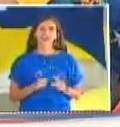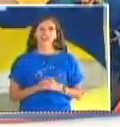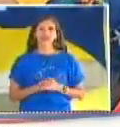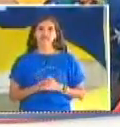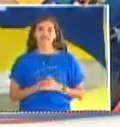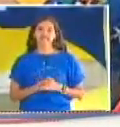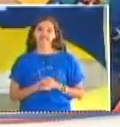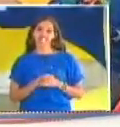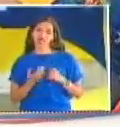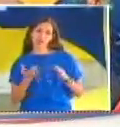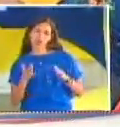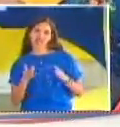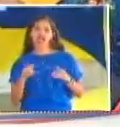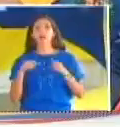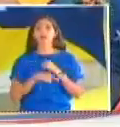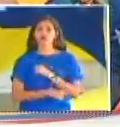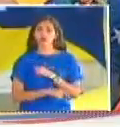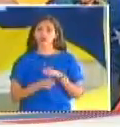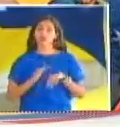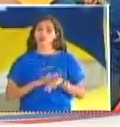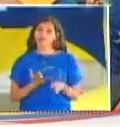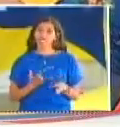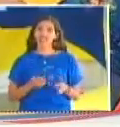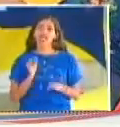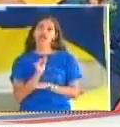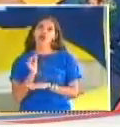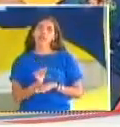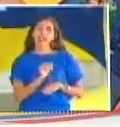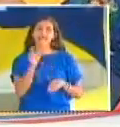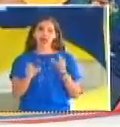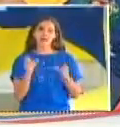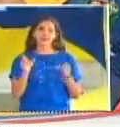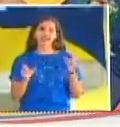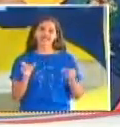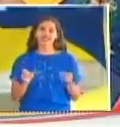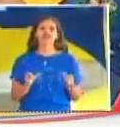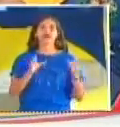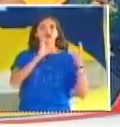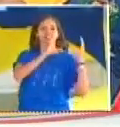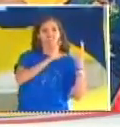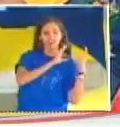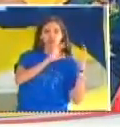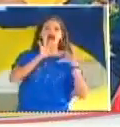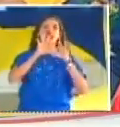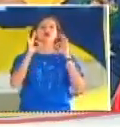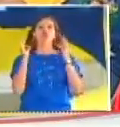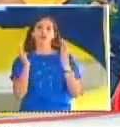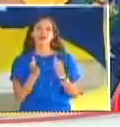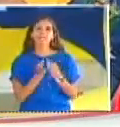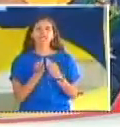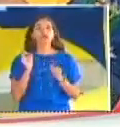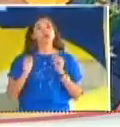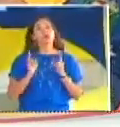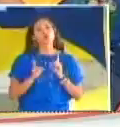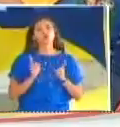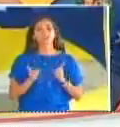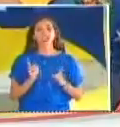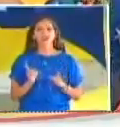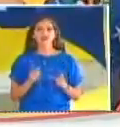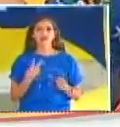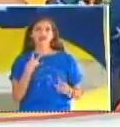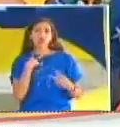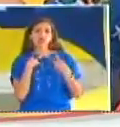a severas, porque generalmente el cuidado de estas personas recae sobre la familia, que muchas veces